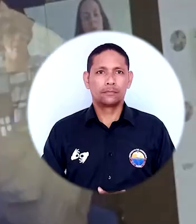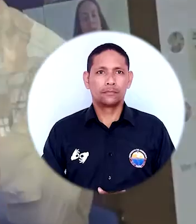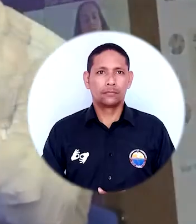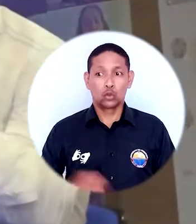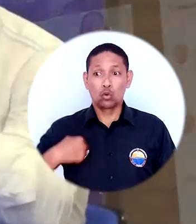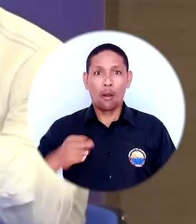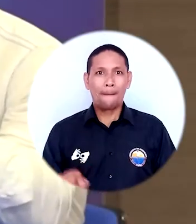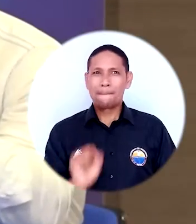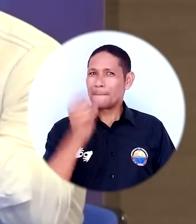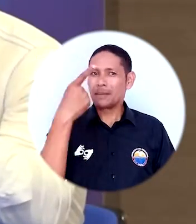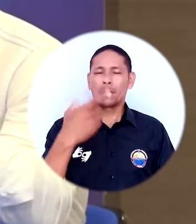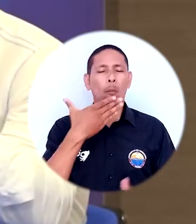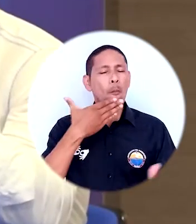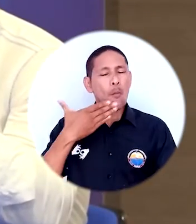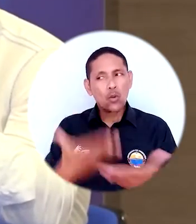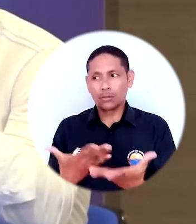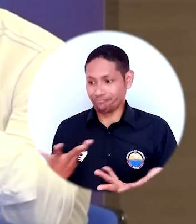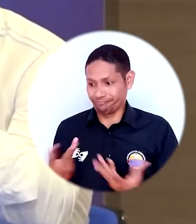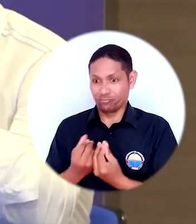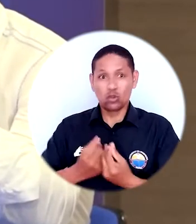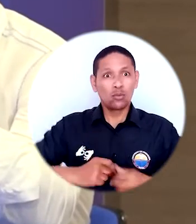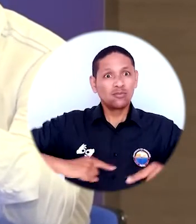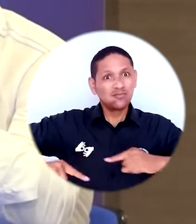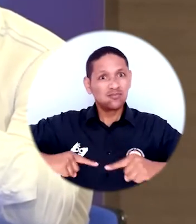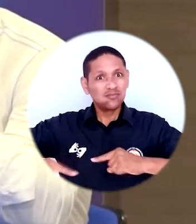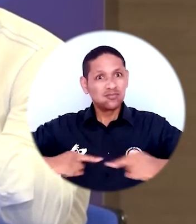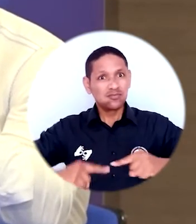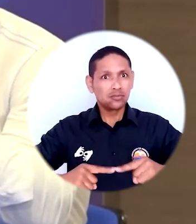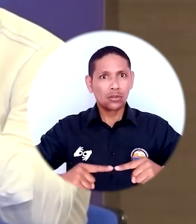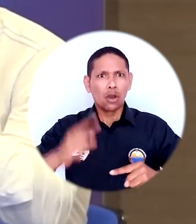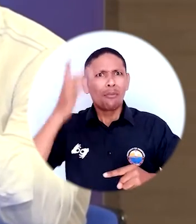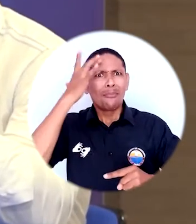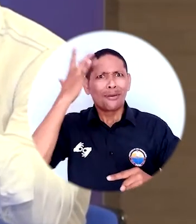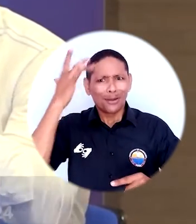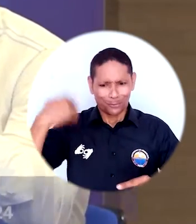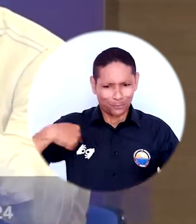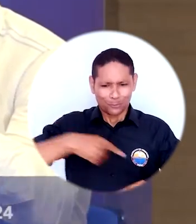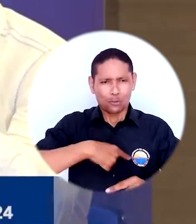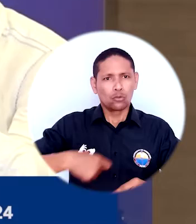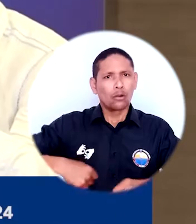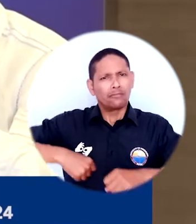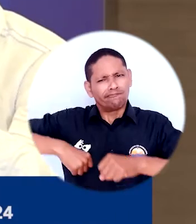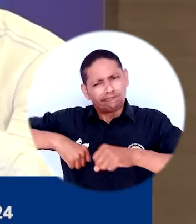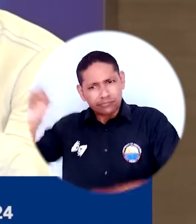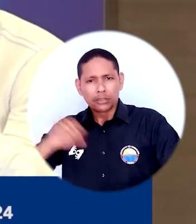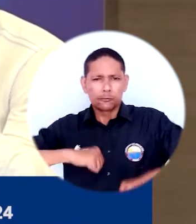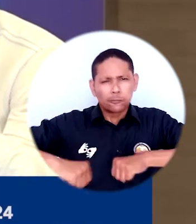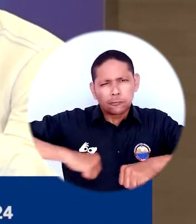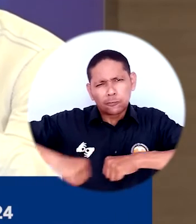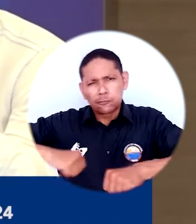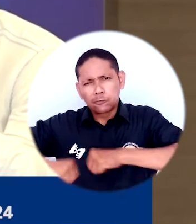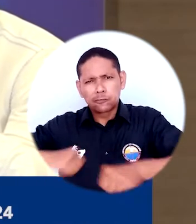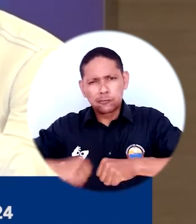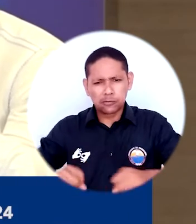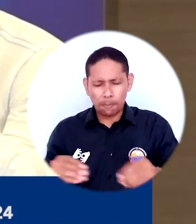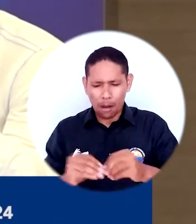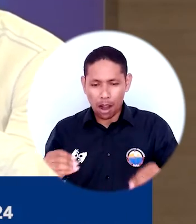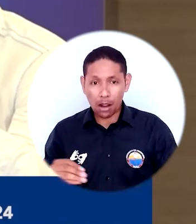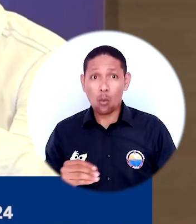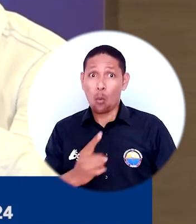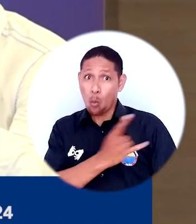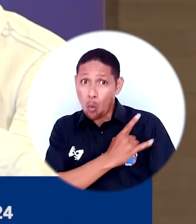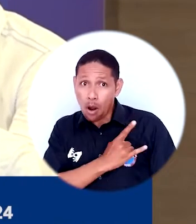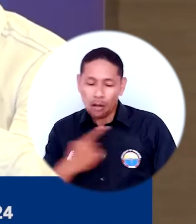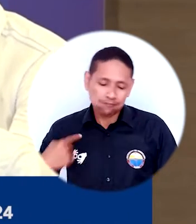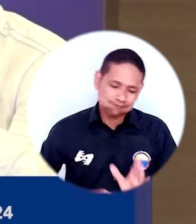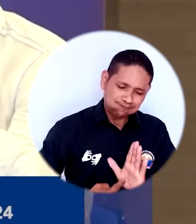Tengo ante todo que agradecer a mi equipo directivo porque los logros que nos permitieron poder continuar al frente de la Universidad